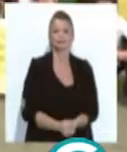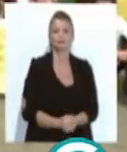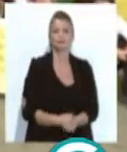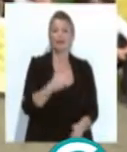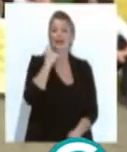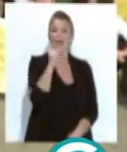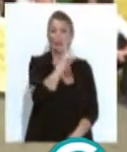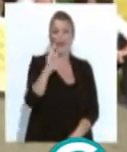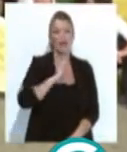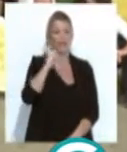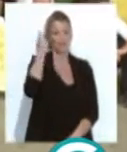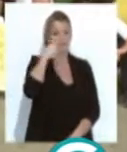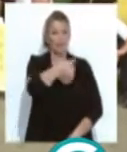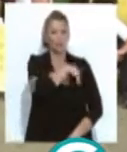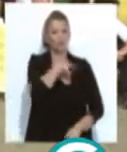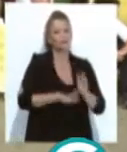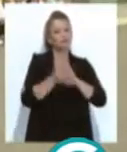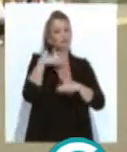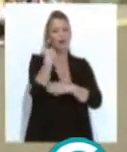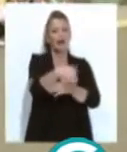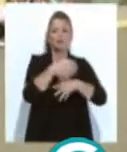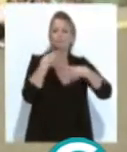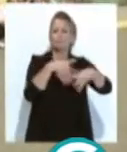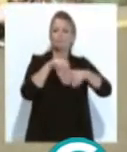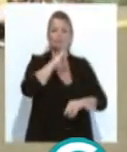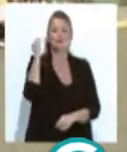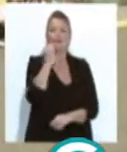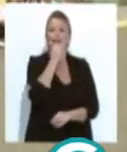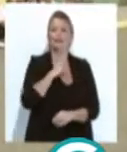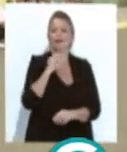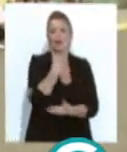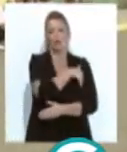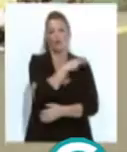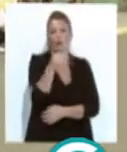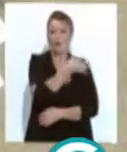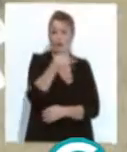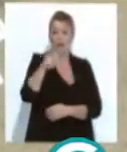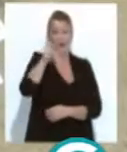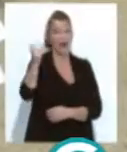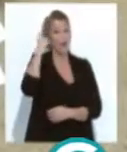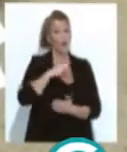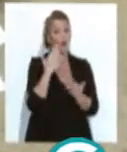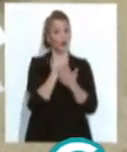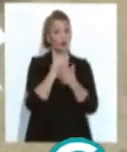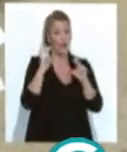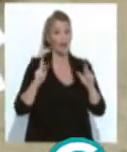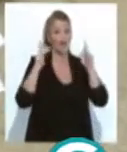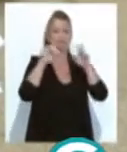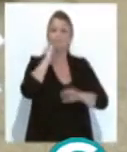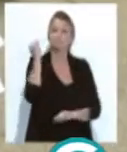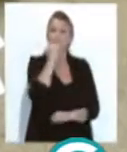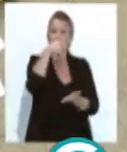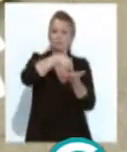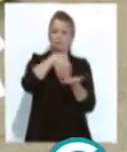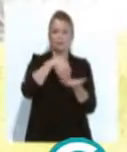un centenar de estudiantes han salido a la calle en protesta por unos estudios dignos. Los jóvenes de la Escuela de Hostelería reivindican poder estudiar